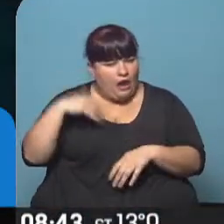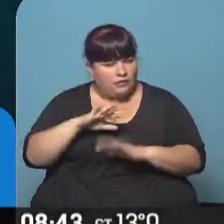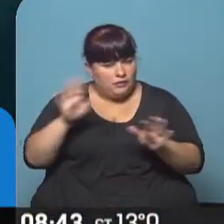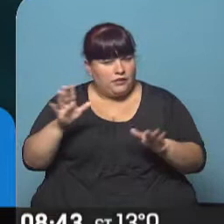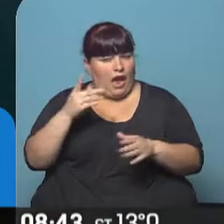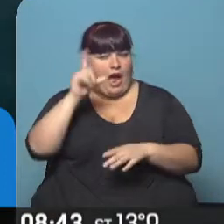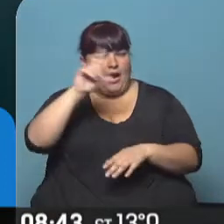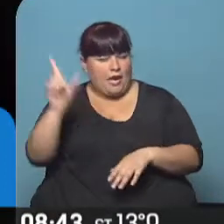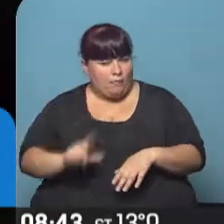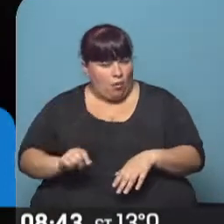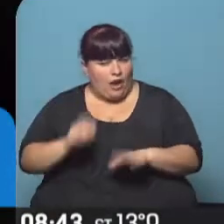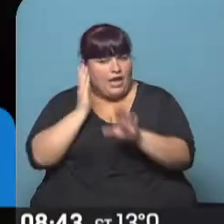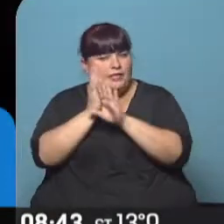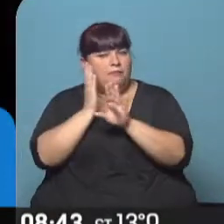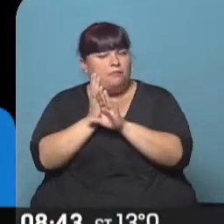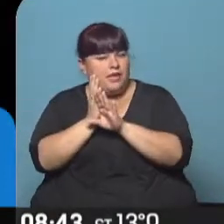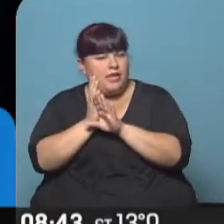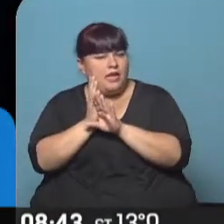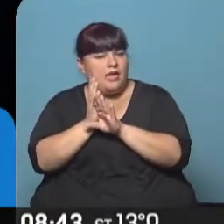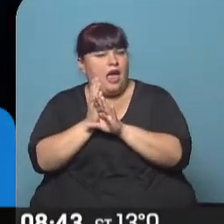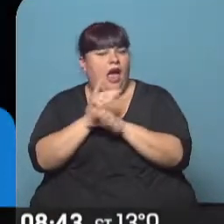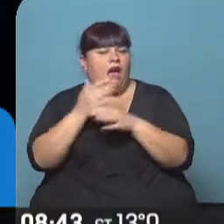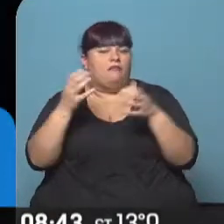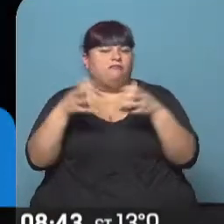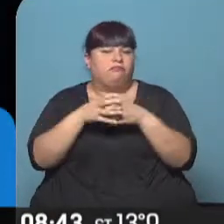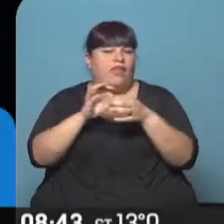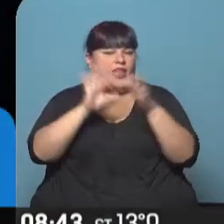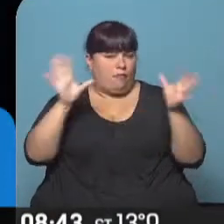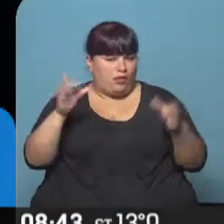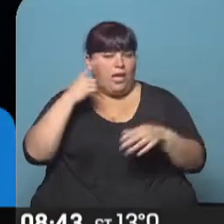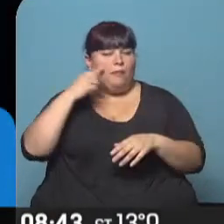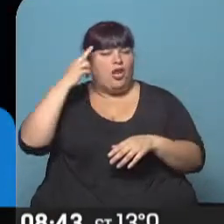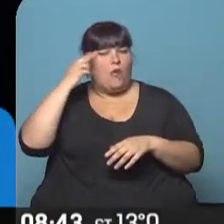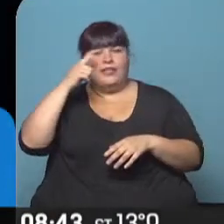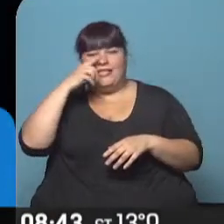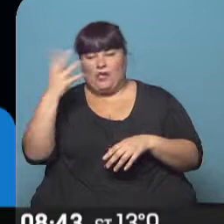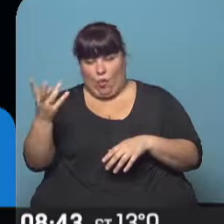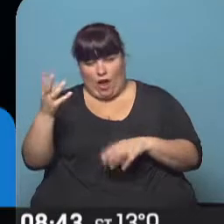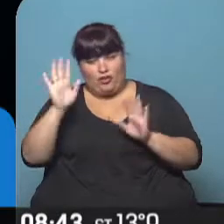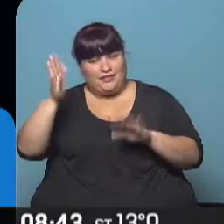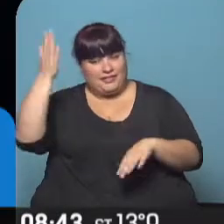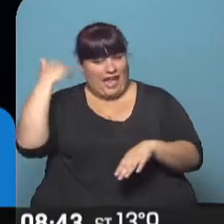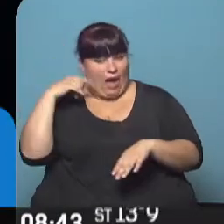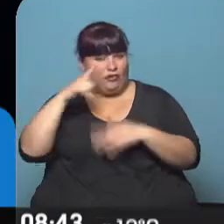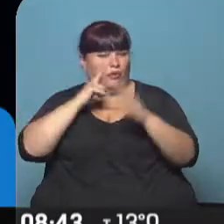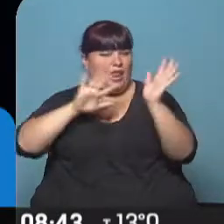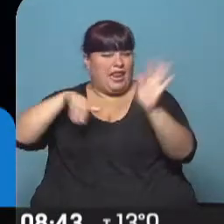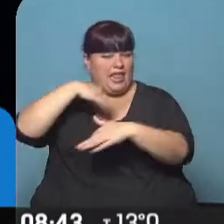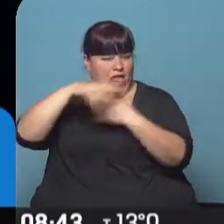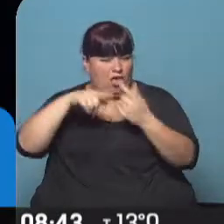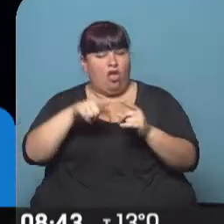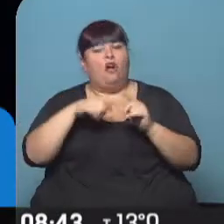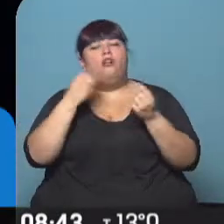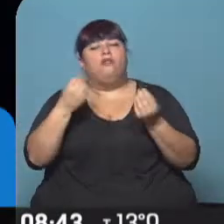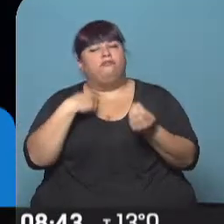los republicanos espiando una convención demócrata. 1974 pasaba esto del escándalo Watergate. Y